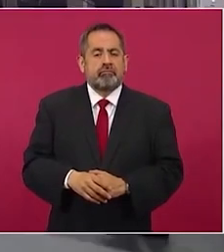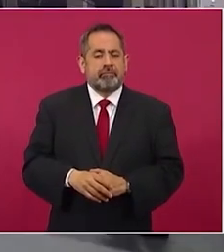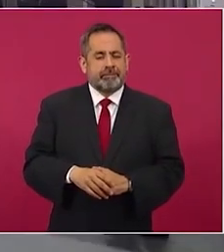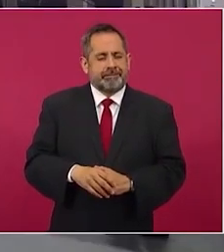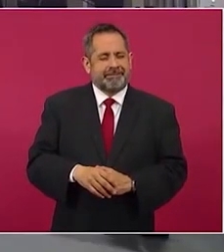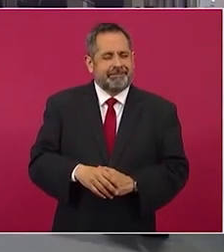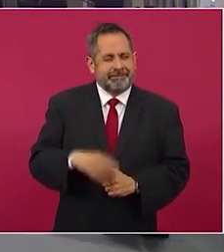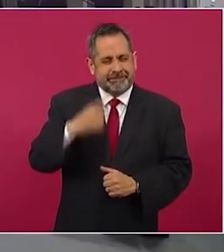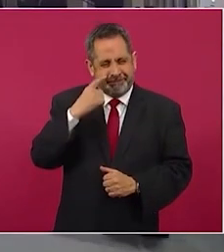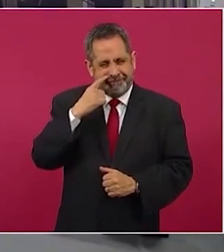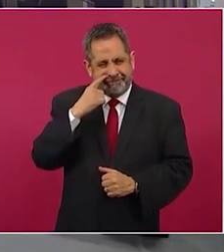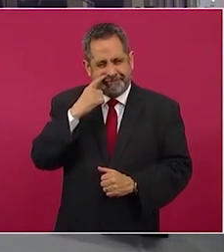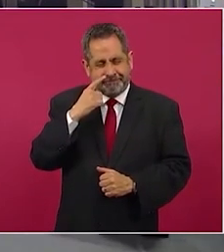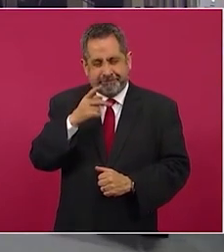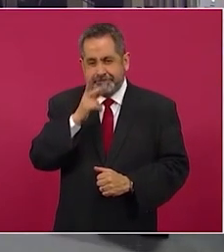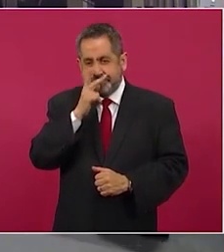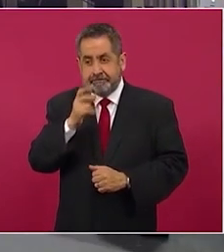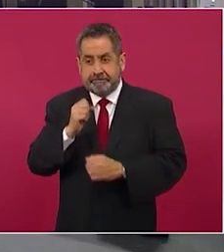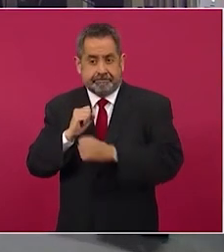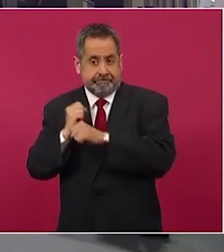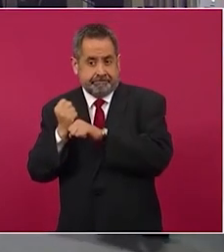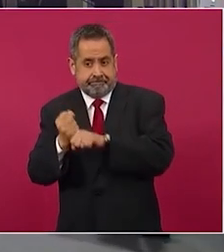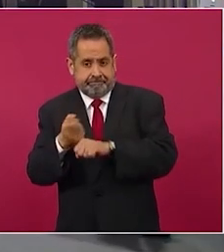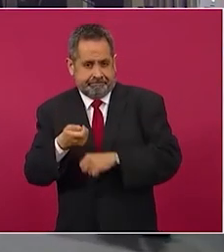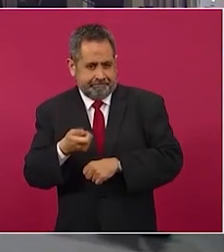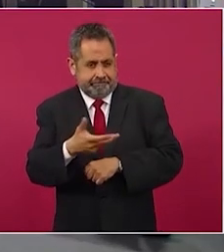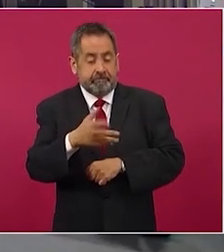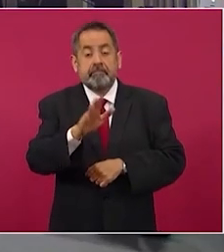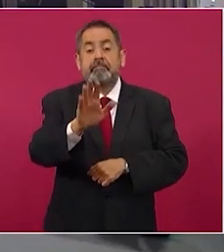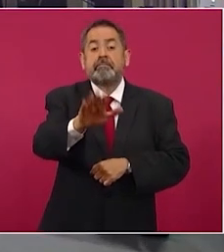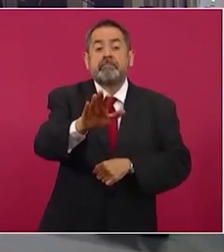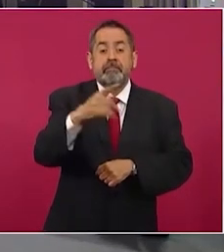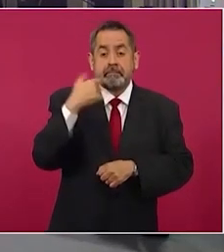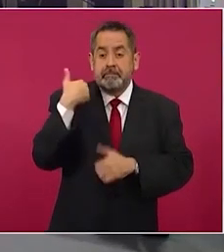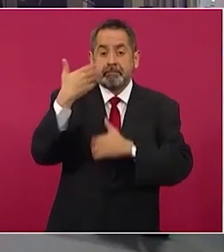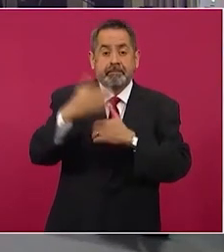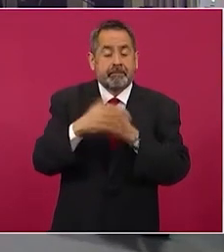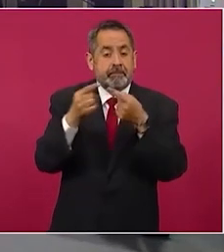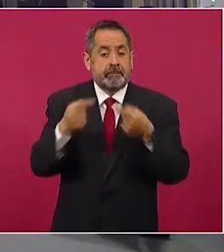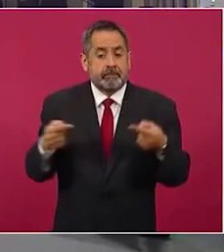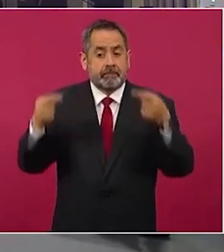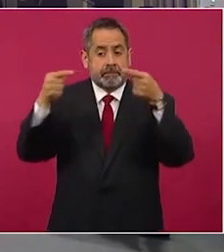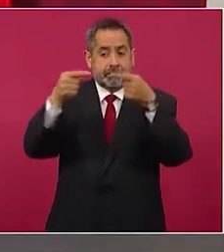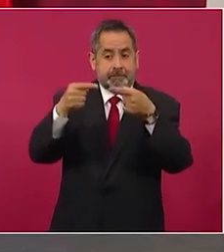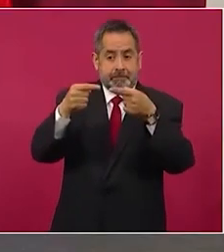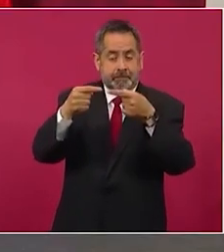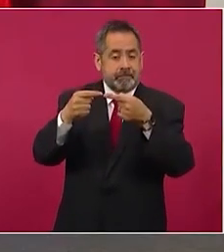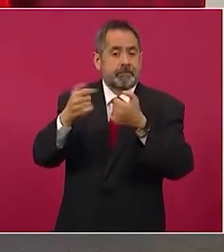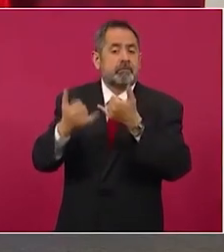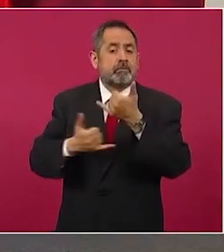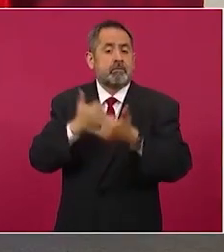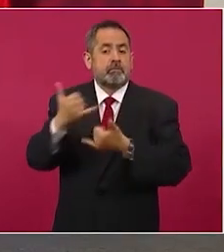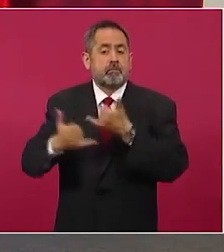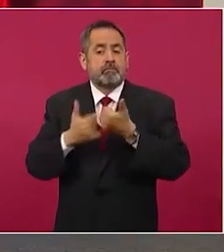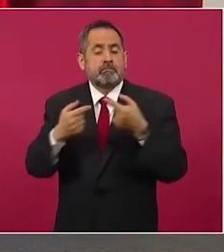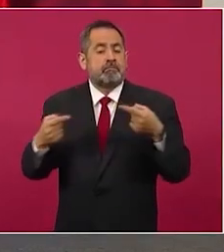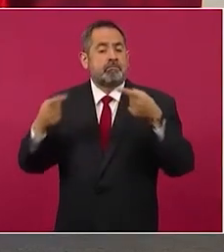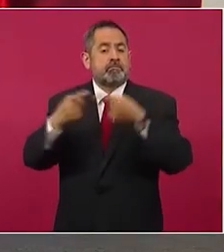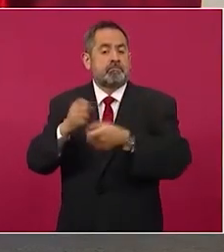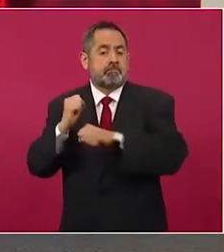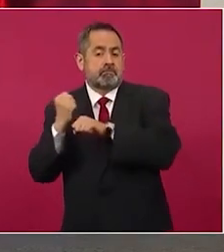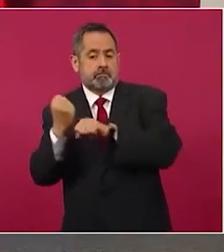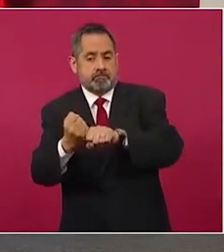beisbolísticos, que por cierto está ya la final de la Liga de Béisbol